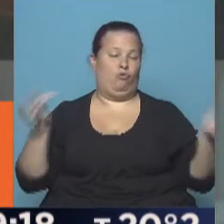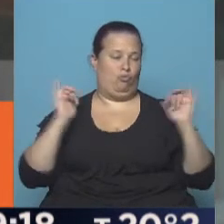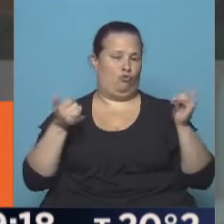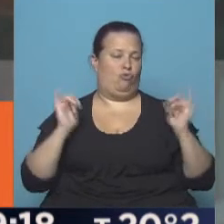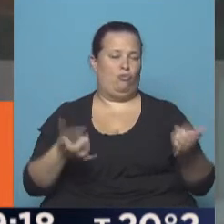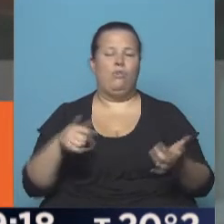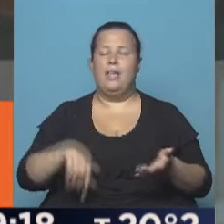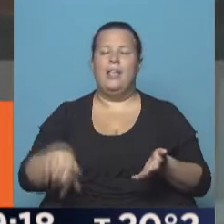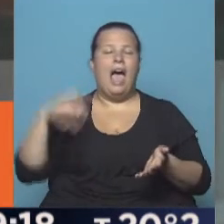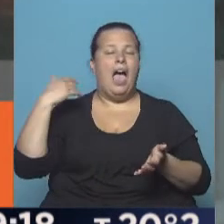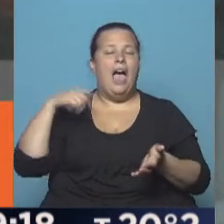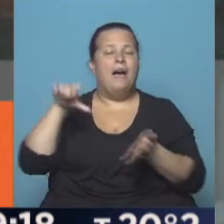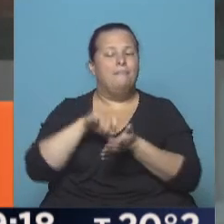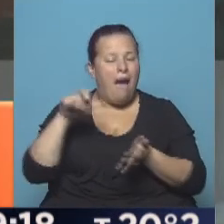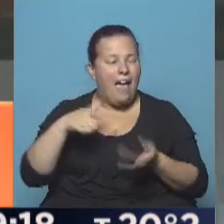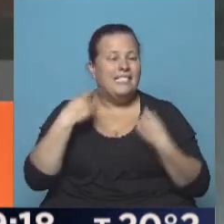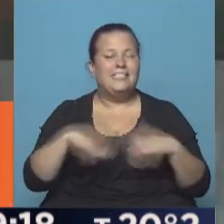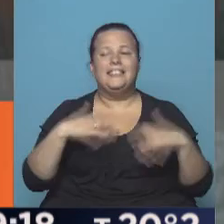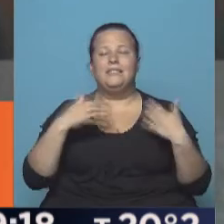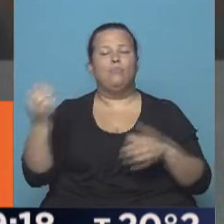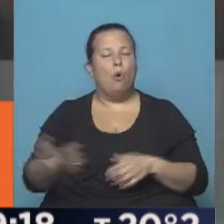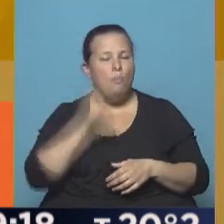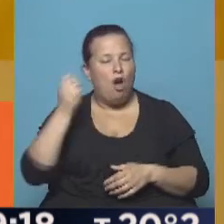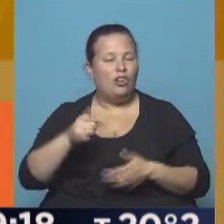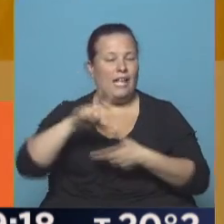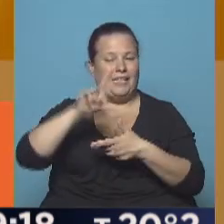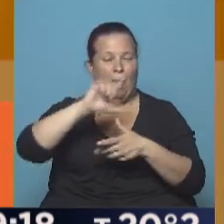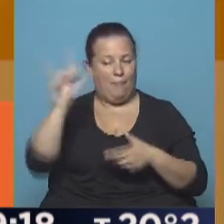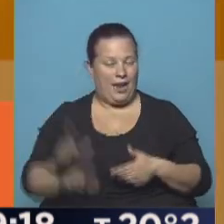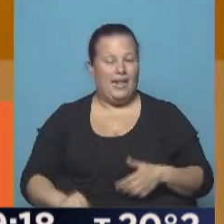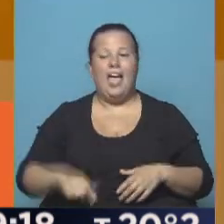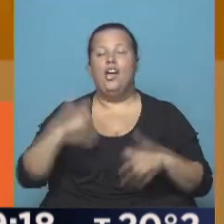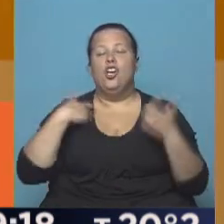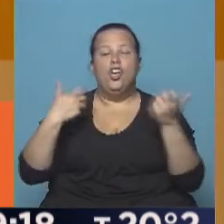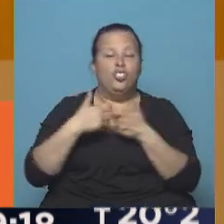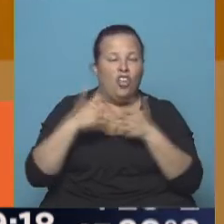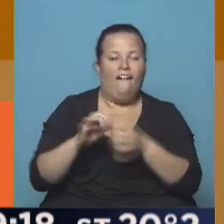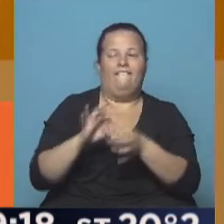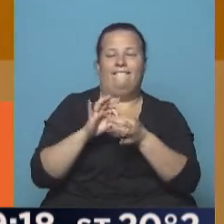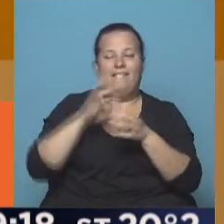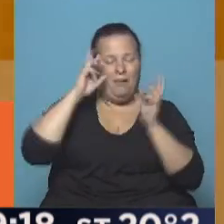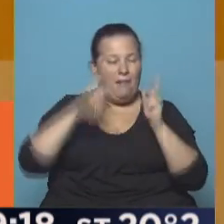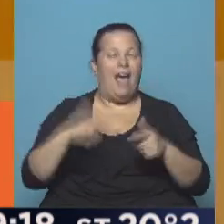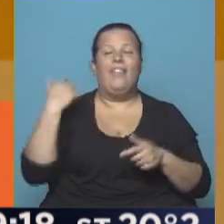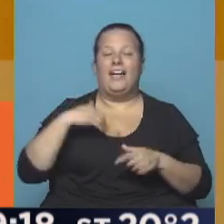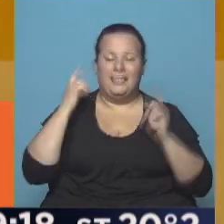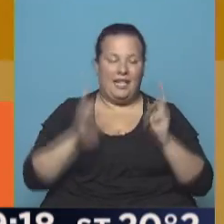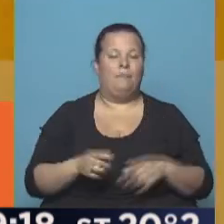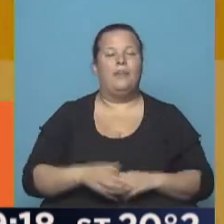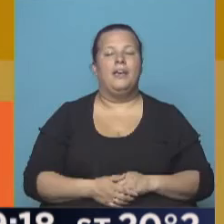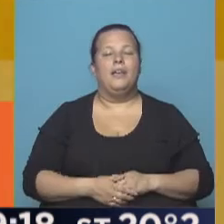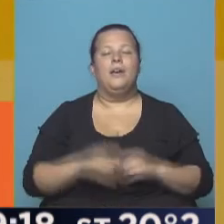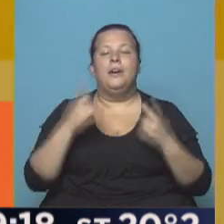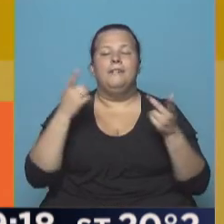duda es un país como decíamos al principio es muy importante en américa latina y un socio y aliado estratégico de la argentina también y además